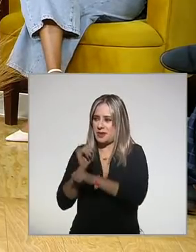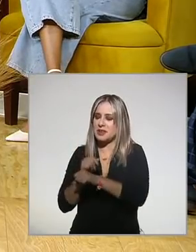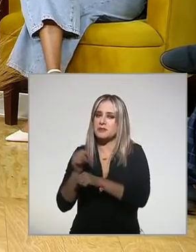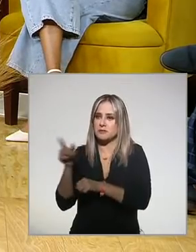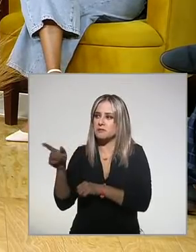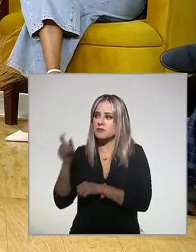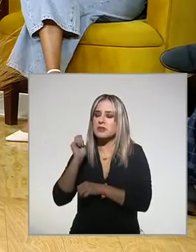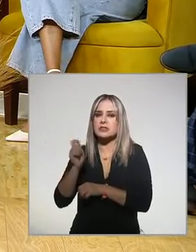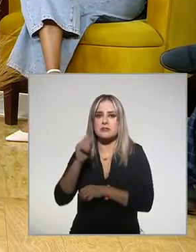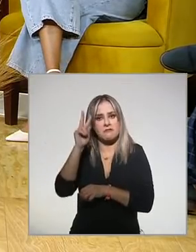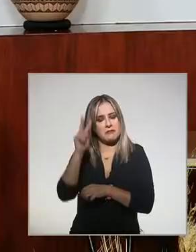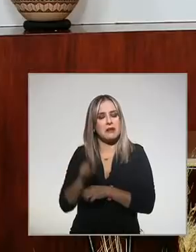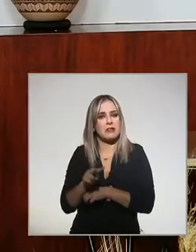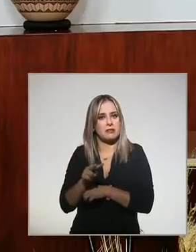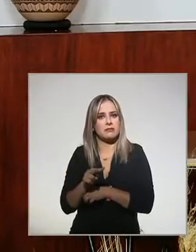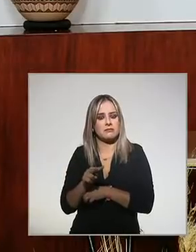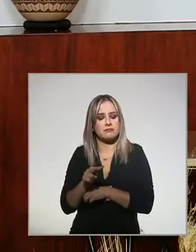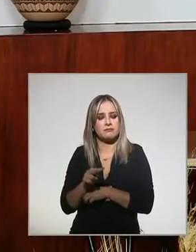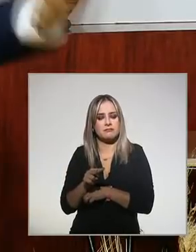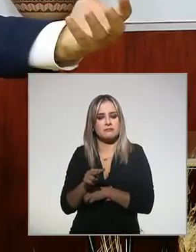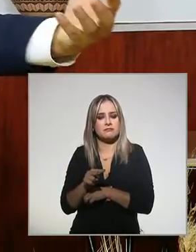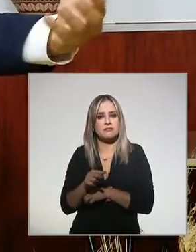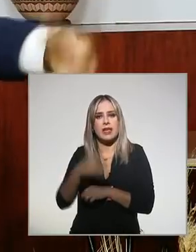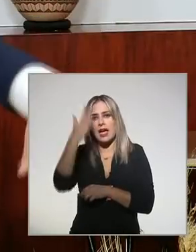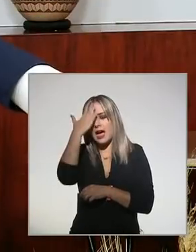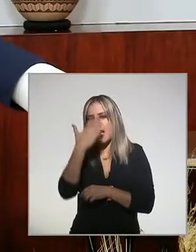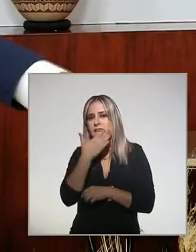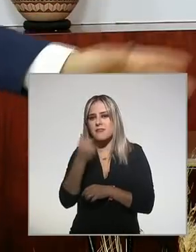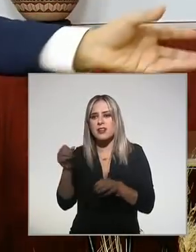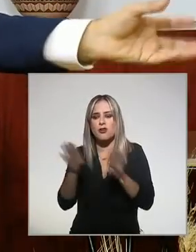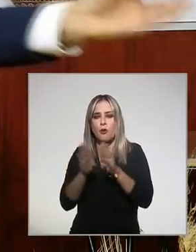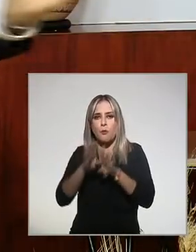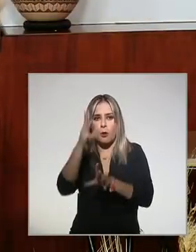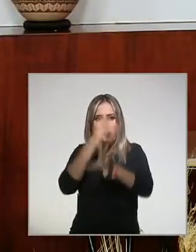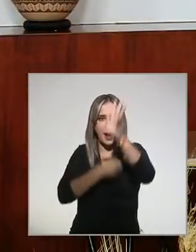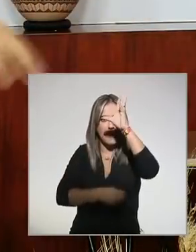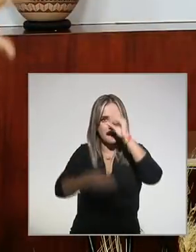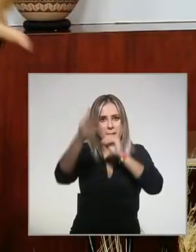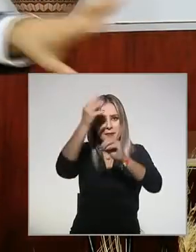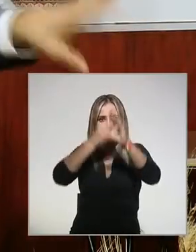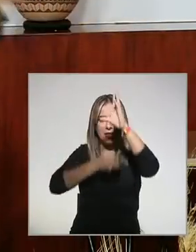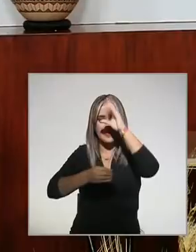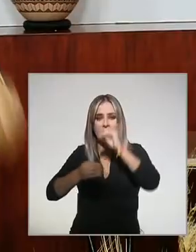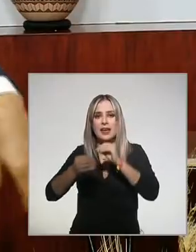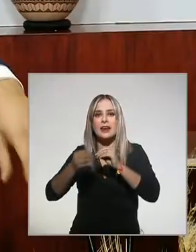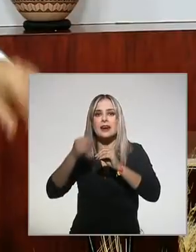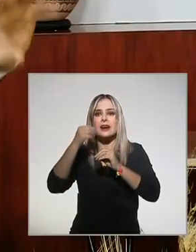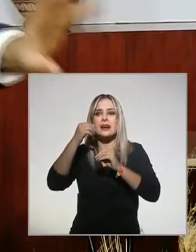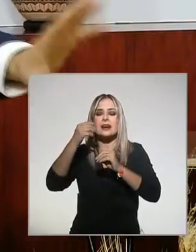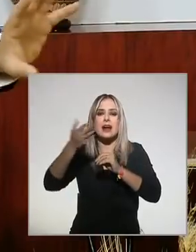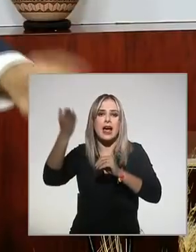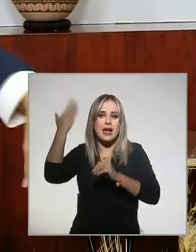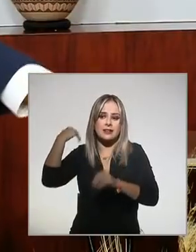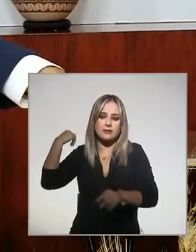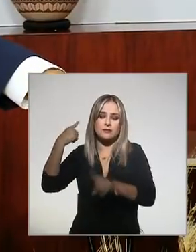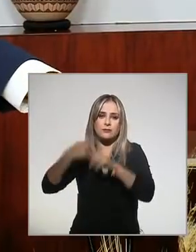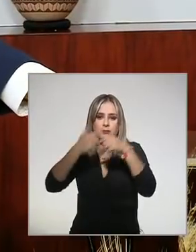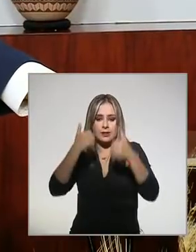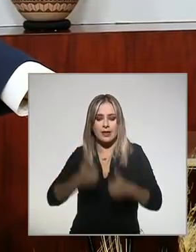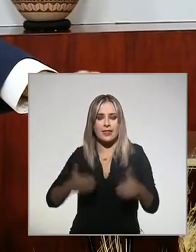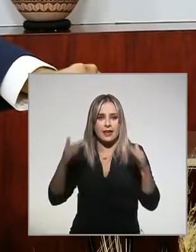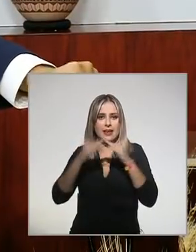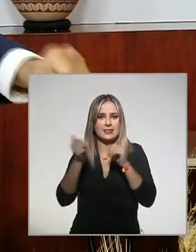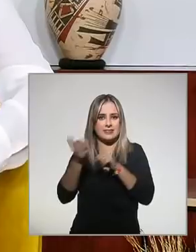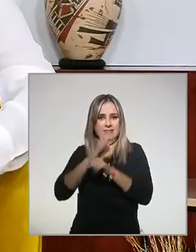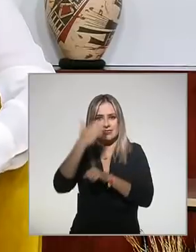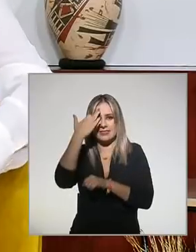el impacto que tiene en las habilidades de aprendizaje todo este proceso de confinamiento. Es muy interesante esto. Y algo